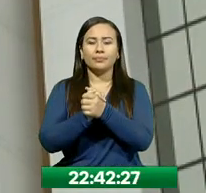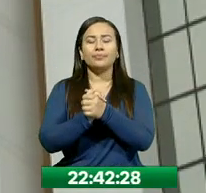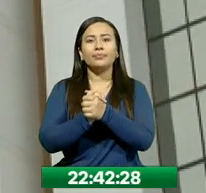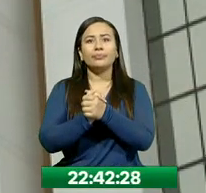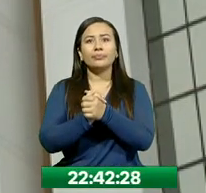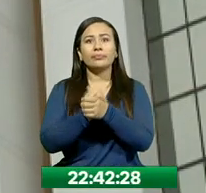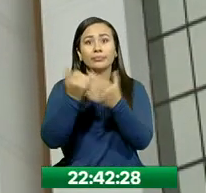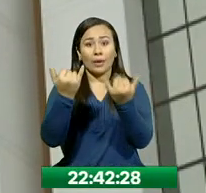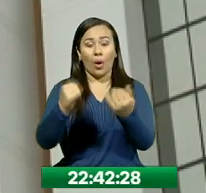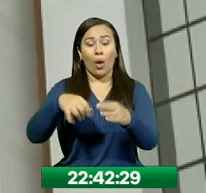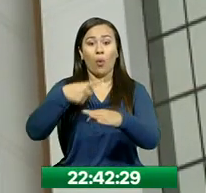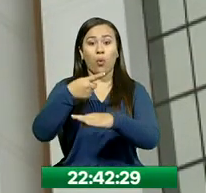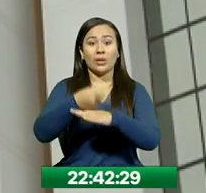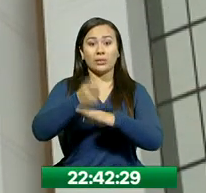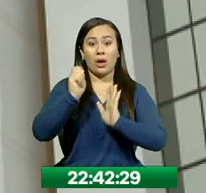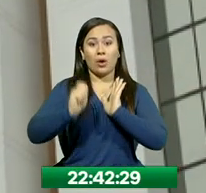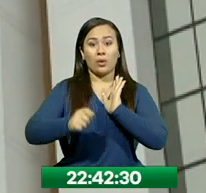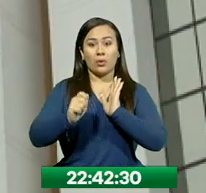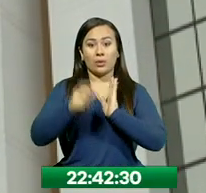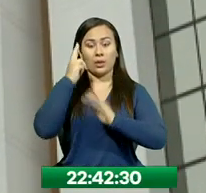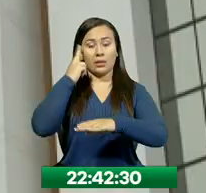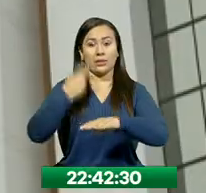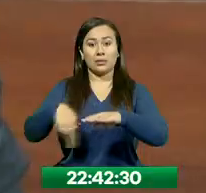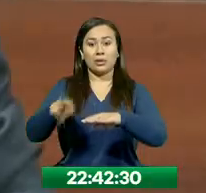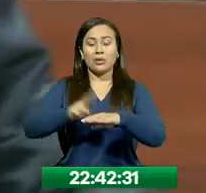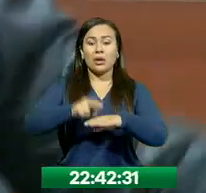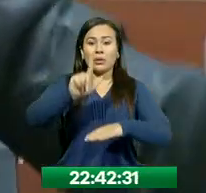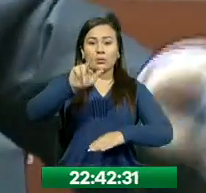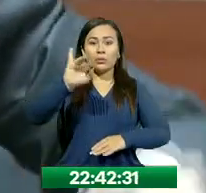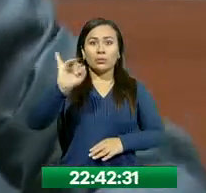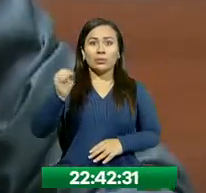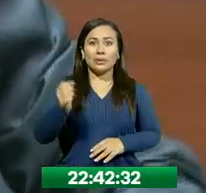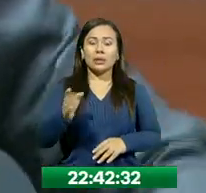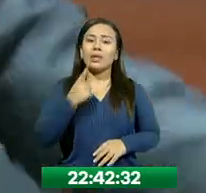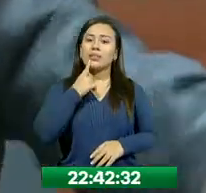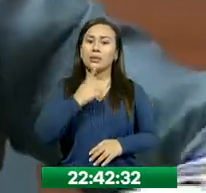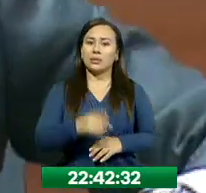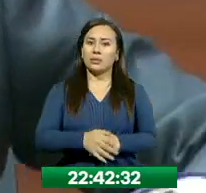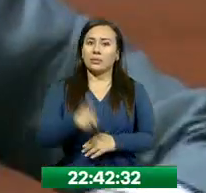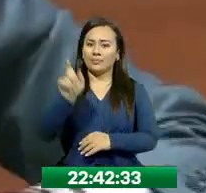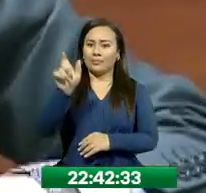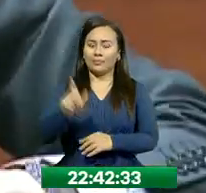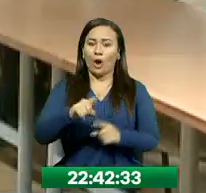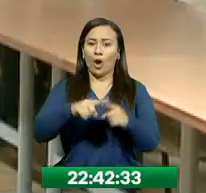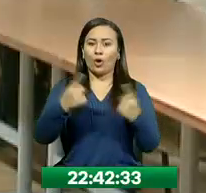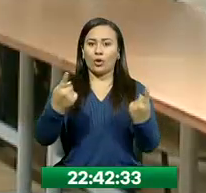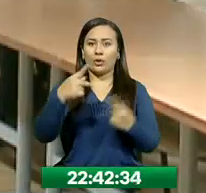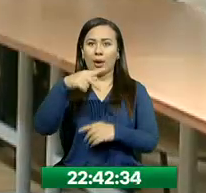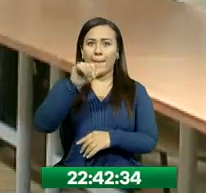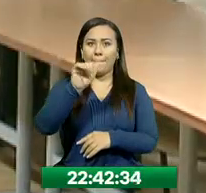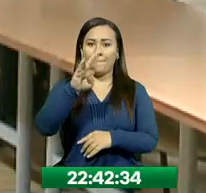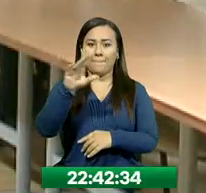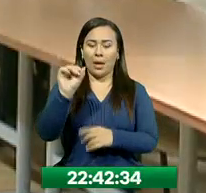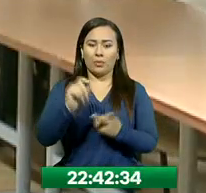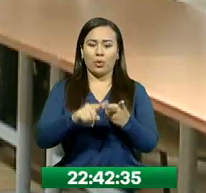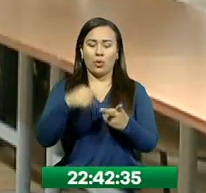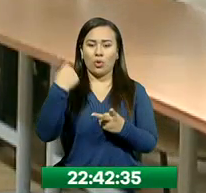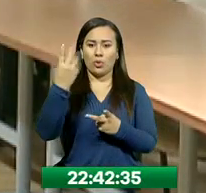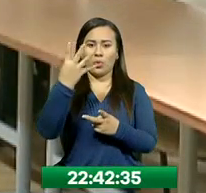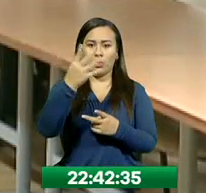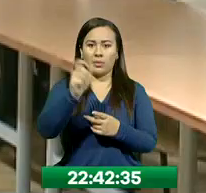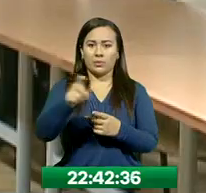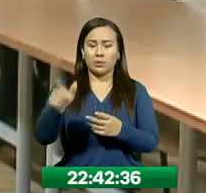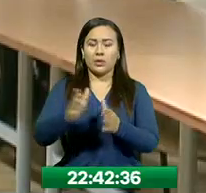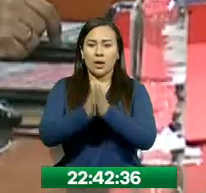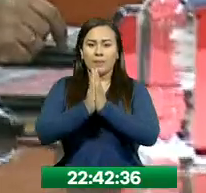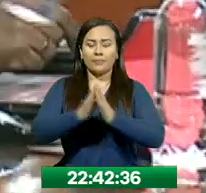El juez de la Corte Nacional de Justicia, Luis Enríquez, durante la audiencia de formulación de cargos por presunto peculado en contra de Pablo Romero y cuatro personas más, acogió